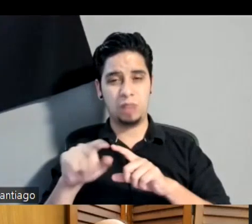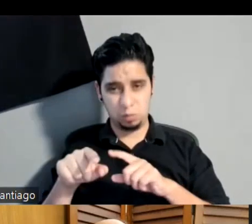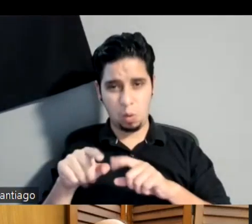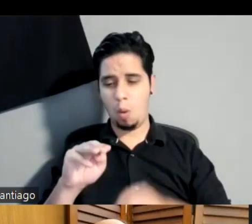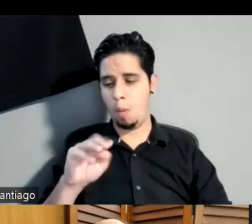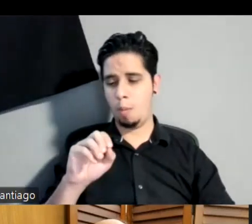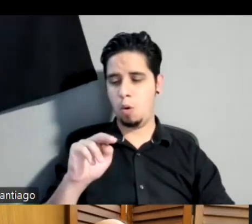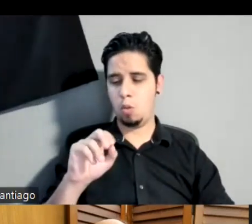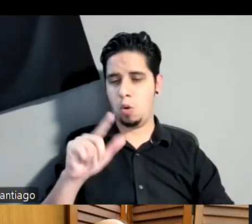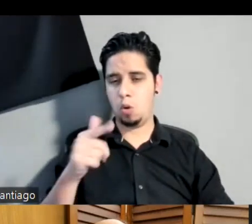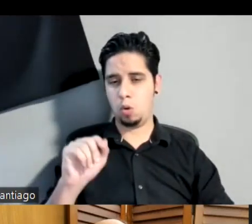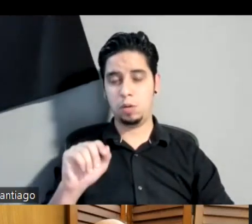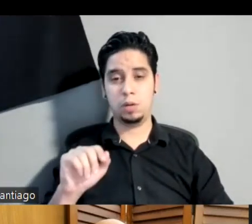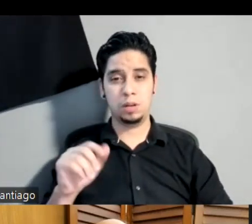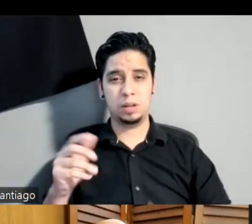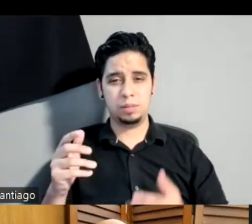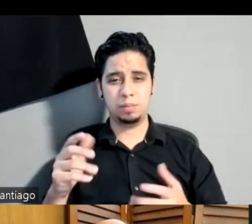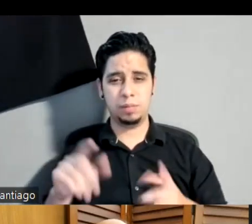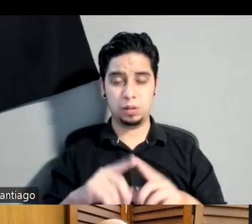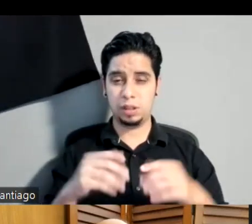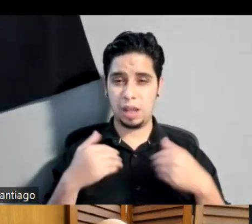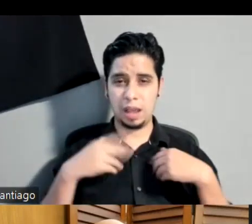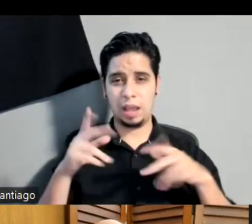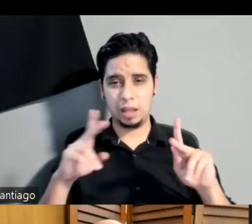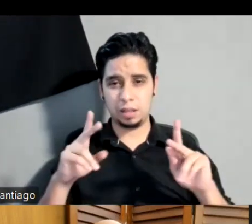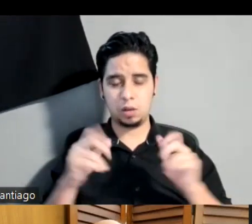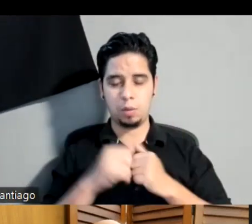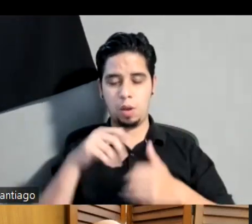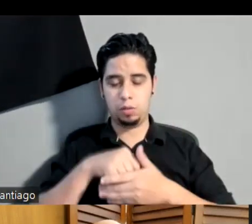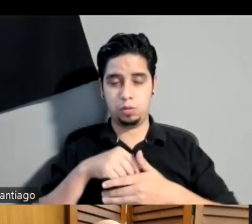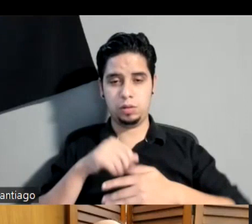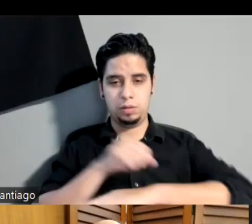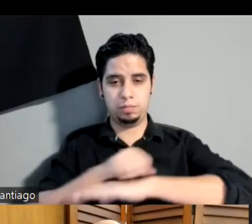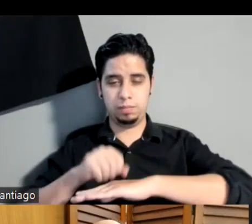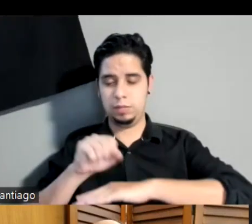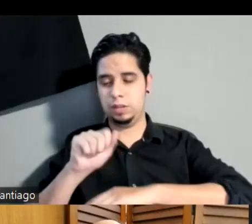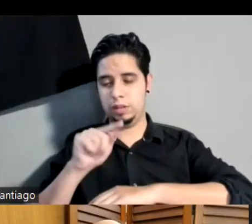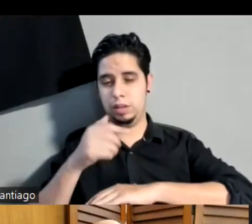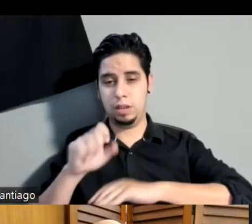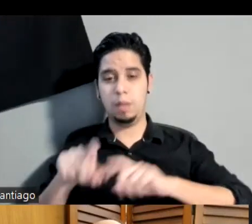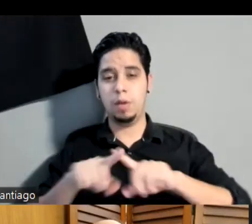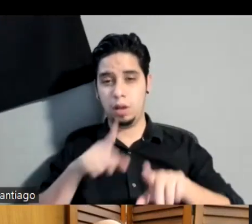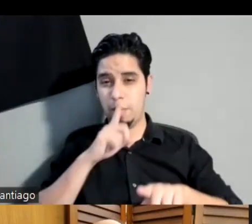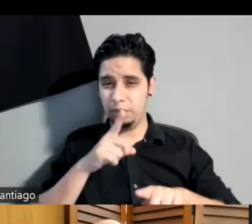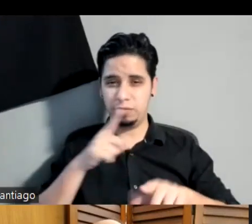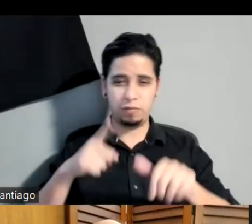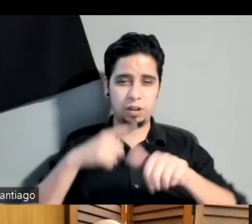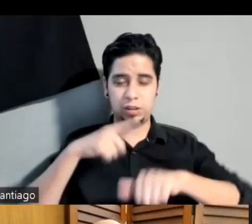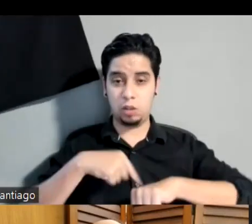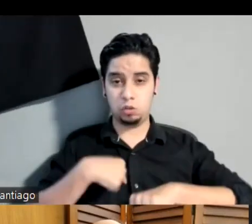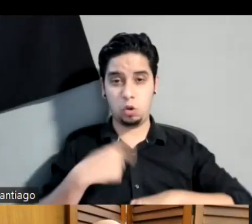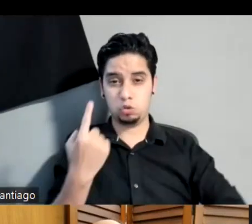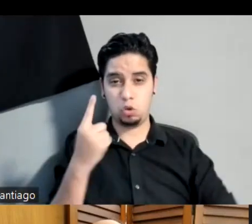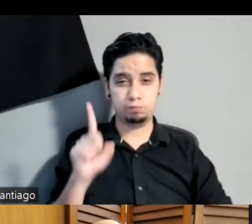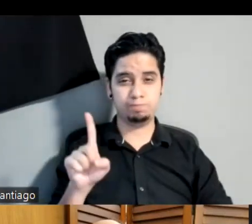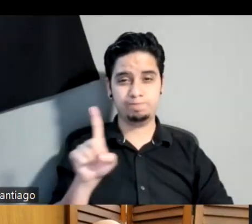pero había gente, tenía gente conmigo en el escenario. Okay. Pero esta vez la primera vez que yo estoy ahí solo.